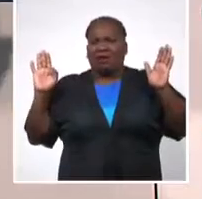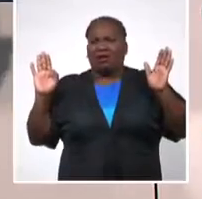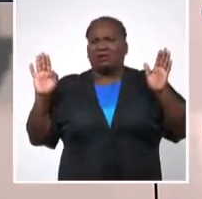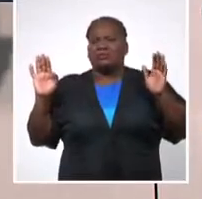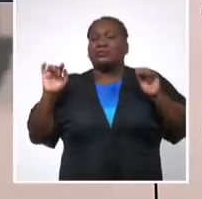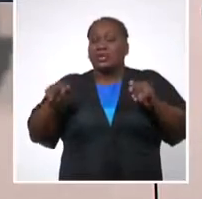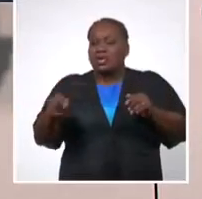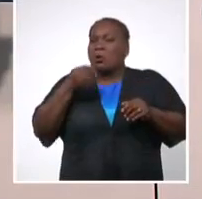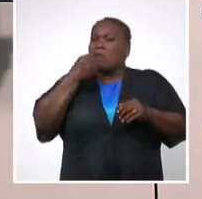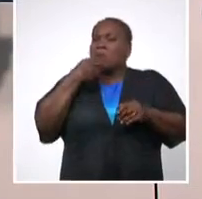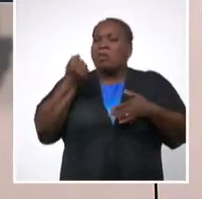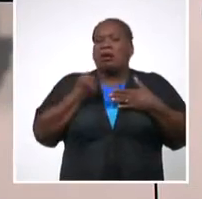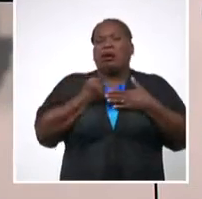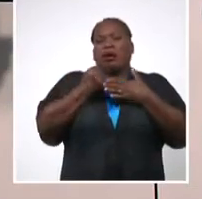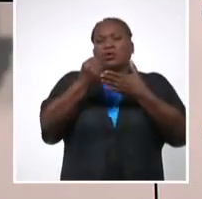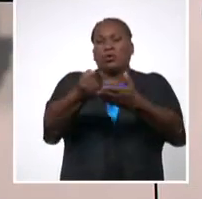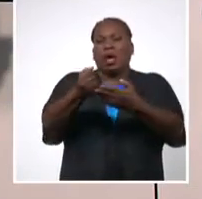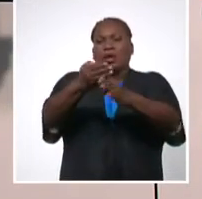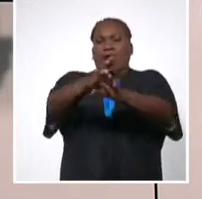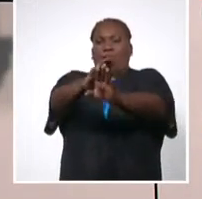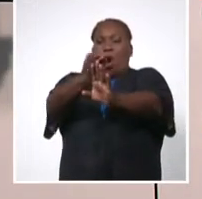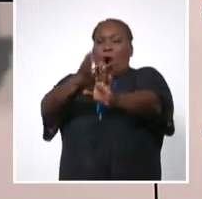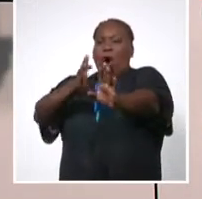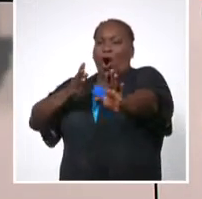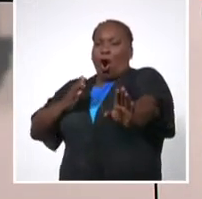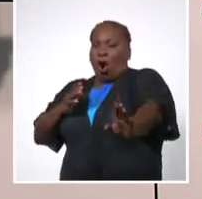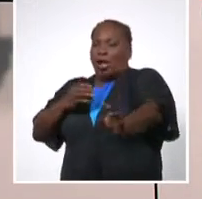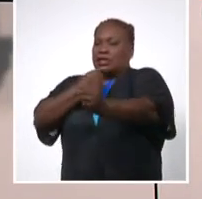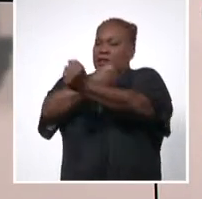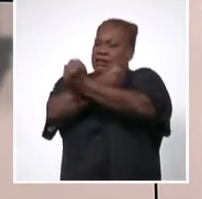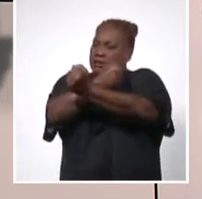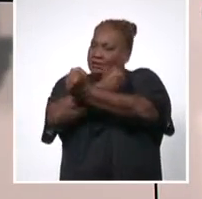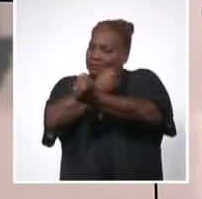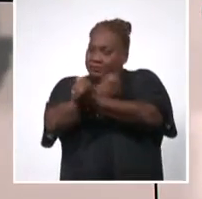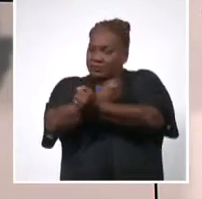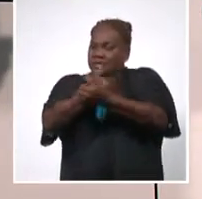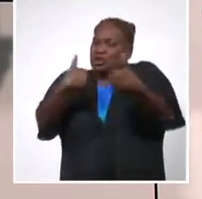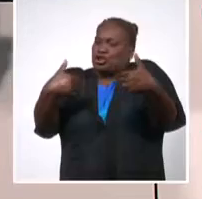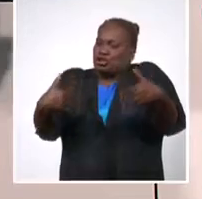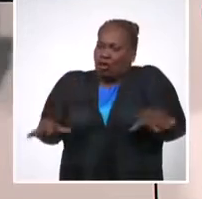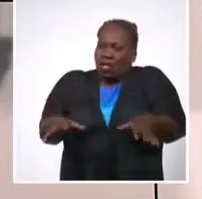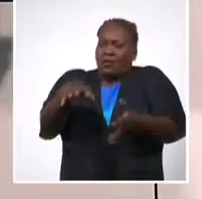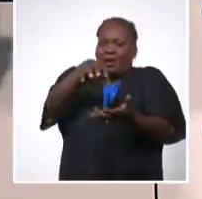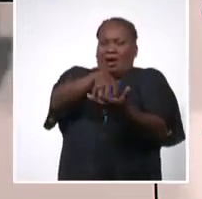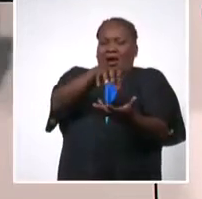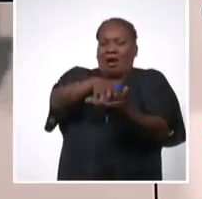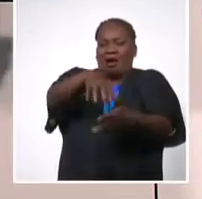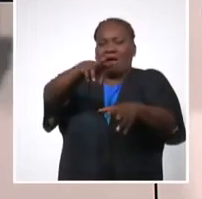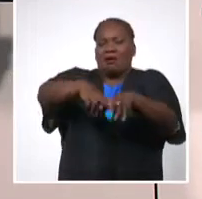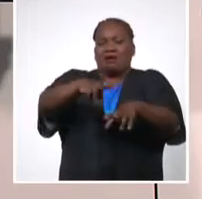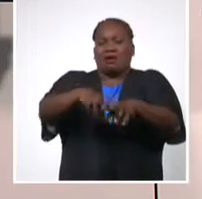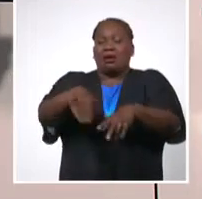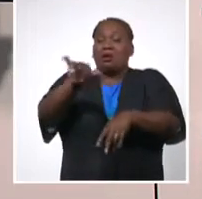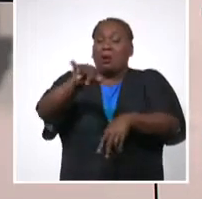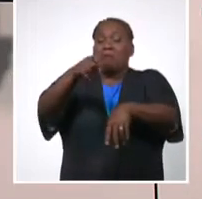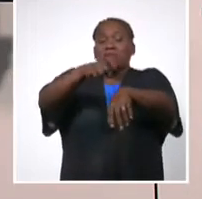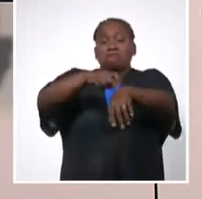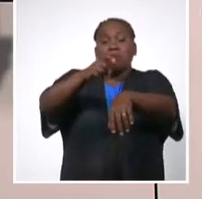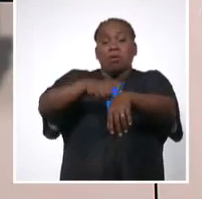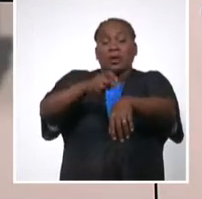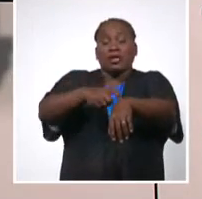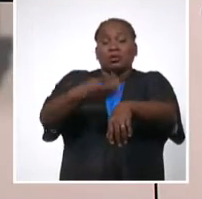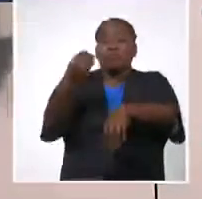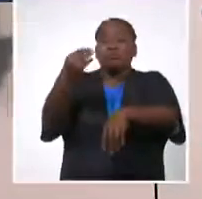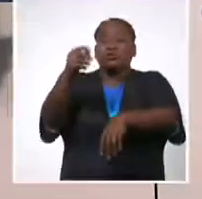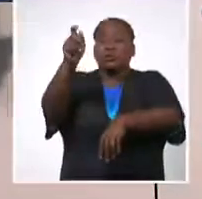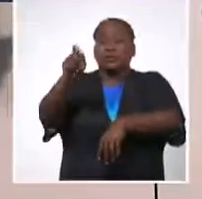pudiera aliviar las tan complejas y riesgosas colas que persisten lamentablemente en la ciudad. Es también la oportunidad de que cientos de